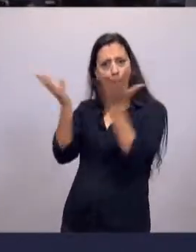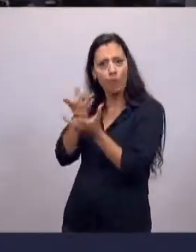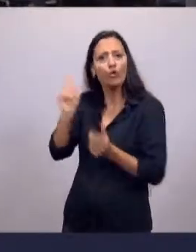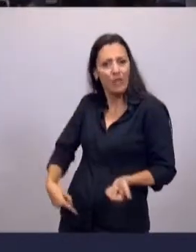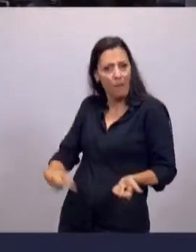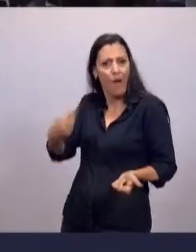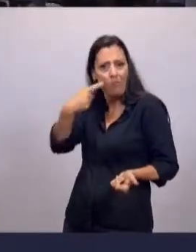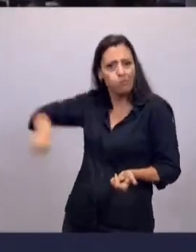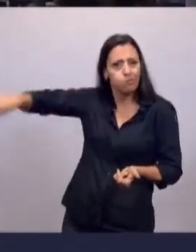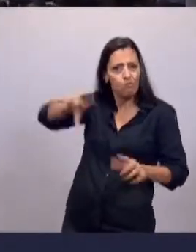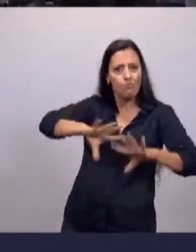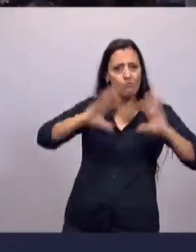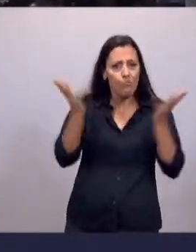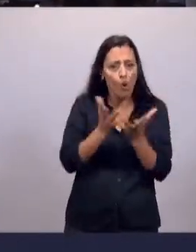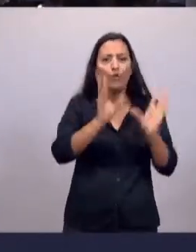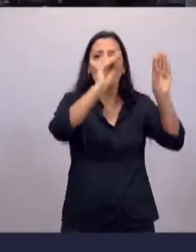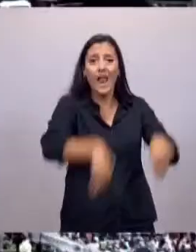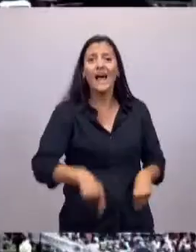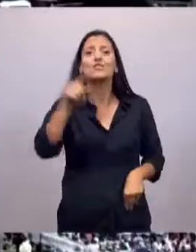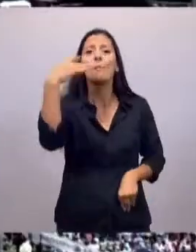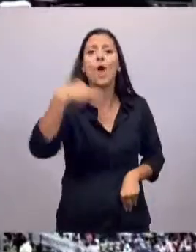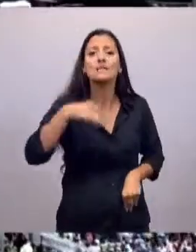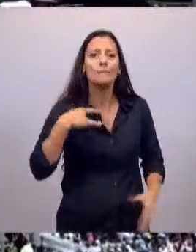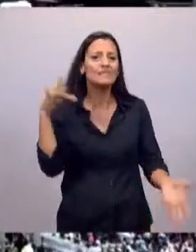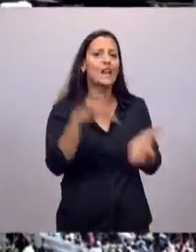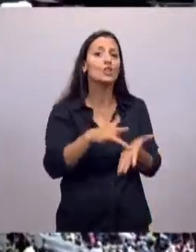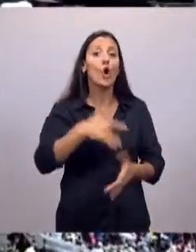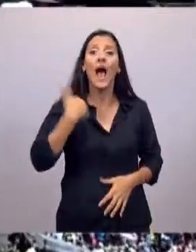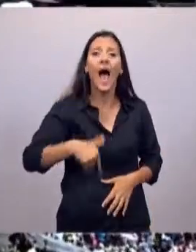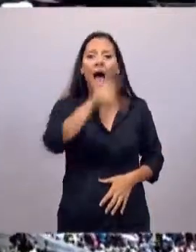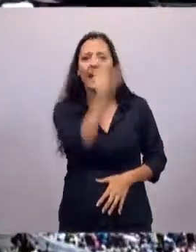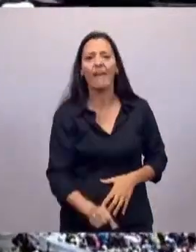especial ha fracasado en nuestro país.